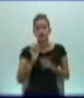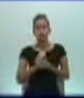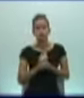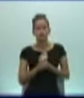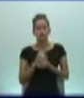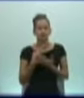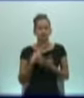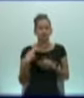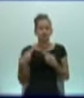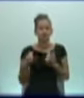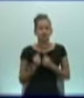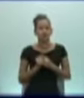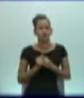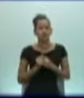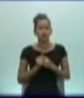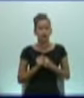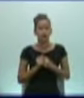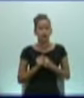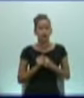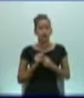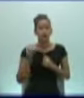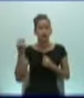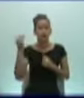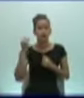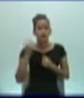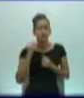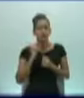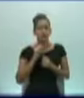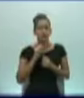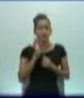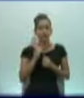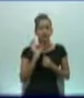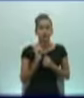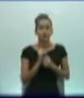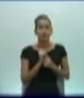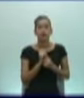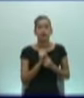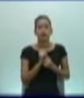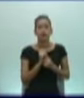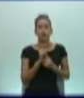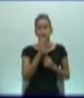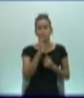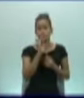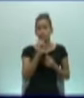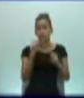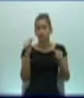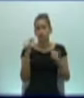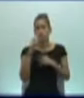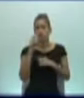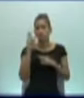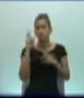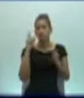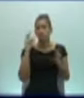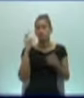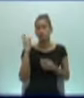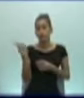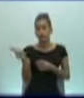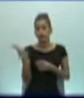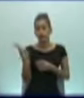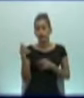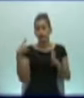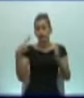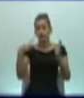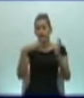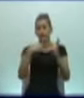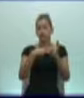hacemos es, para hallar el por ciento, es dividir la parte entre el todo. Decimos, vamos a hallar